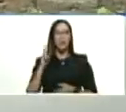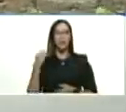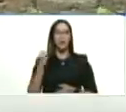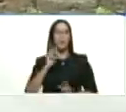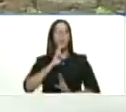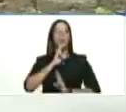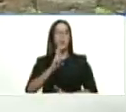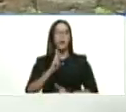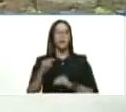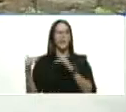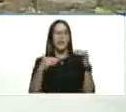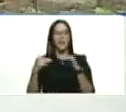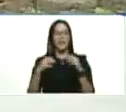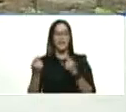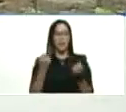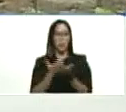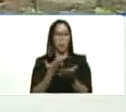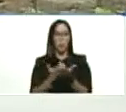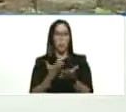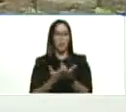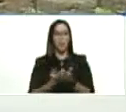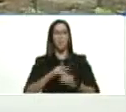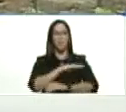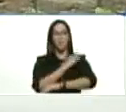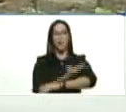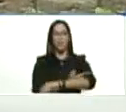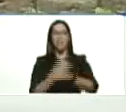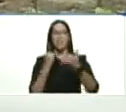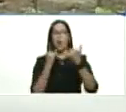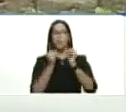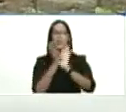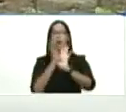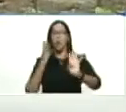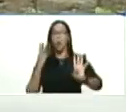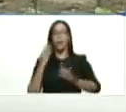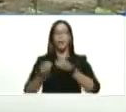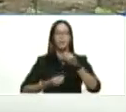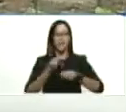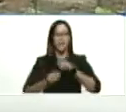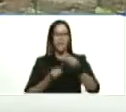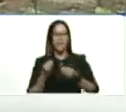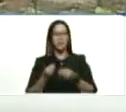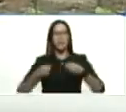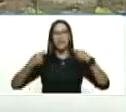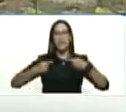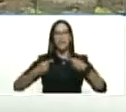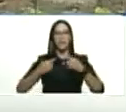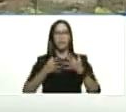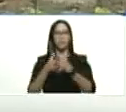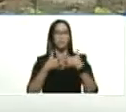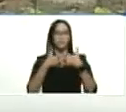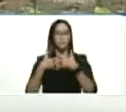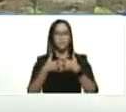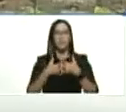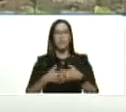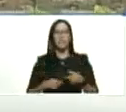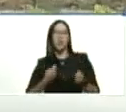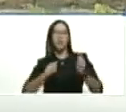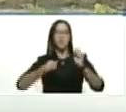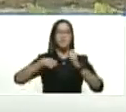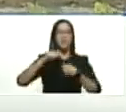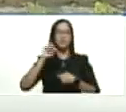respuesta a la guerra económica brutal de la última cola que creó el enemigo imperialista y los